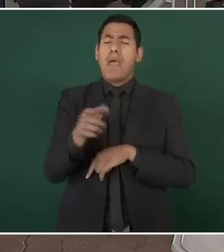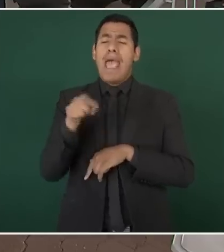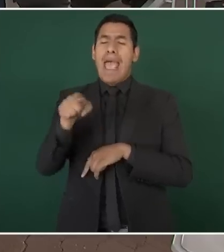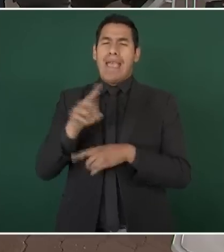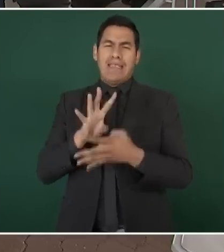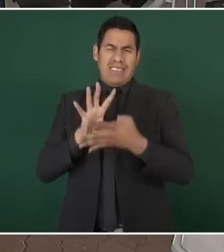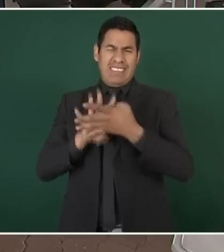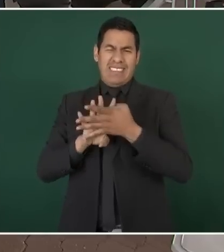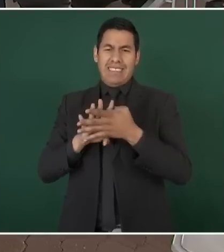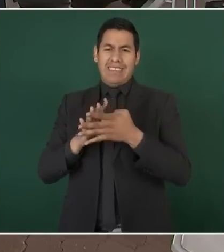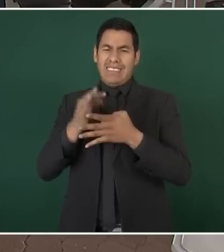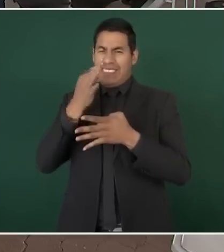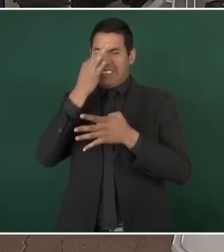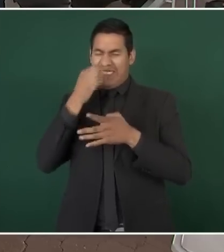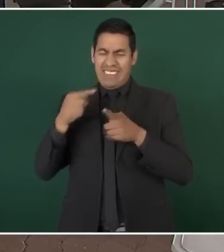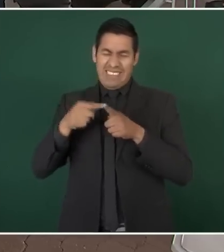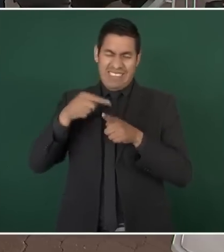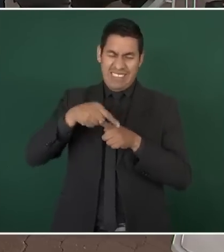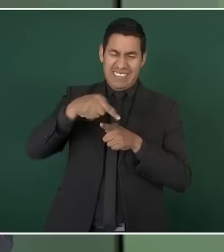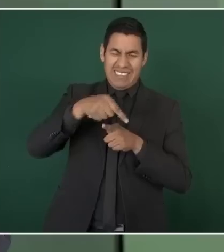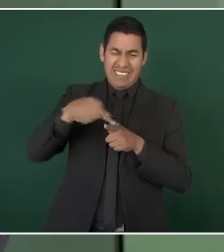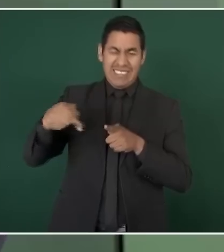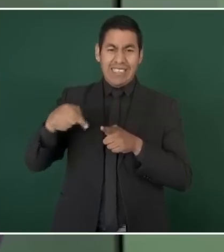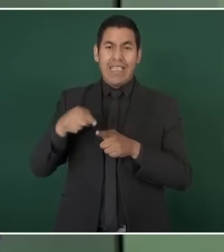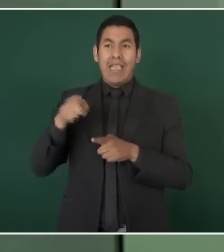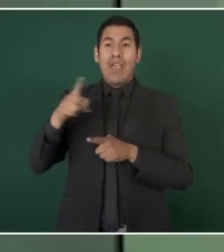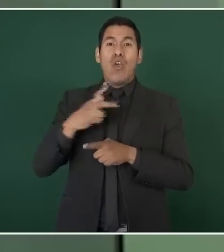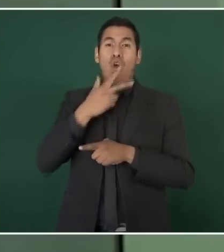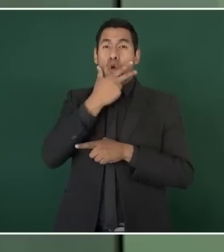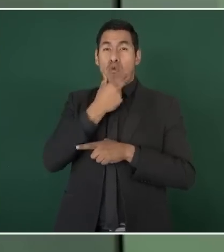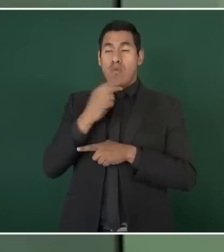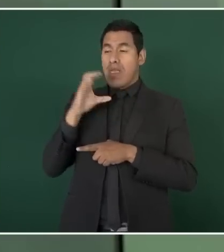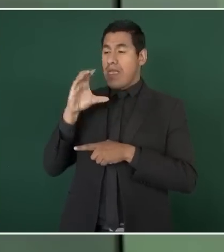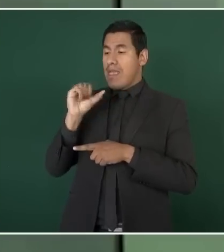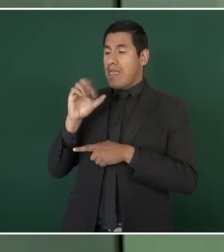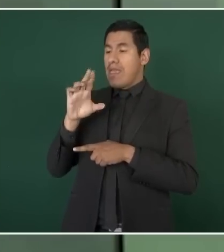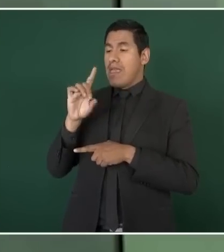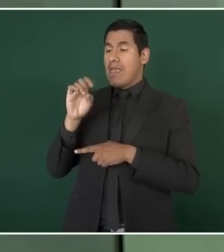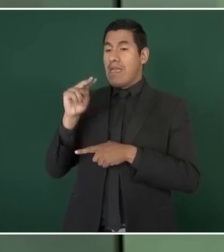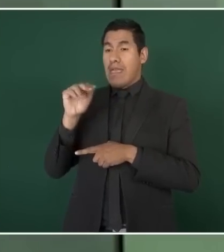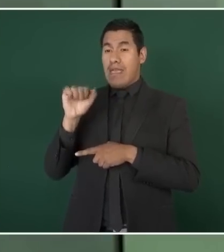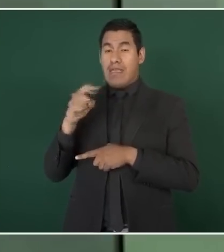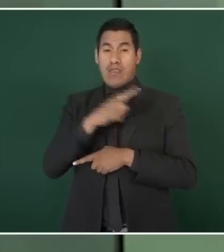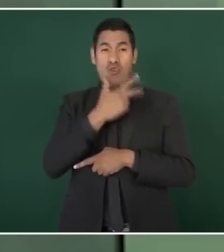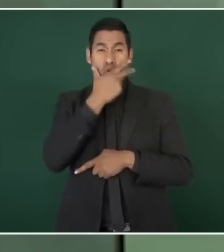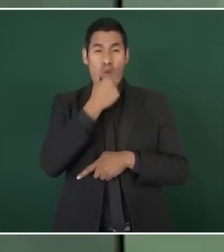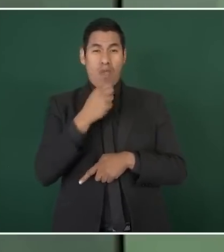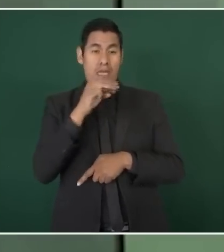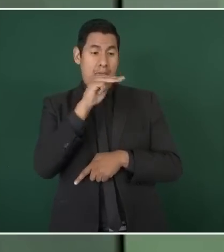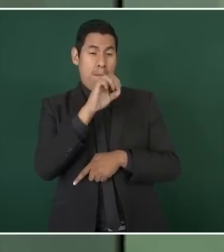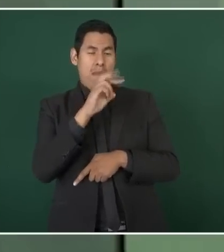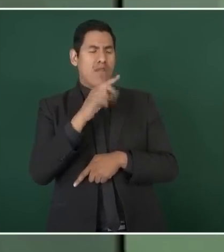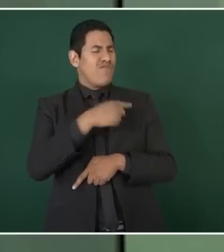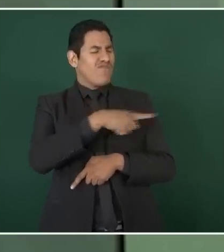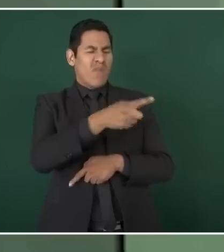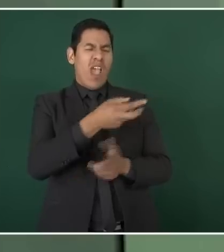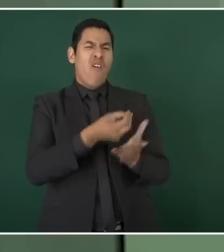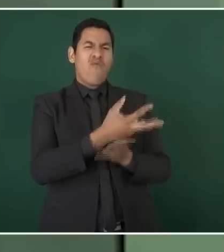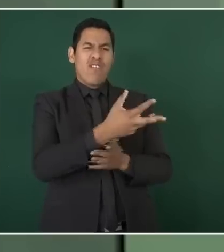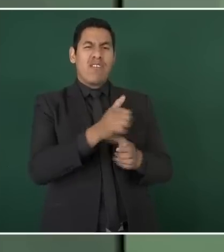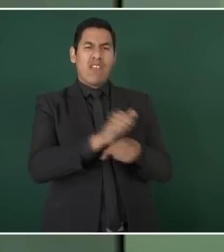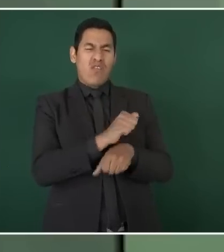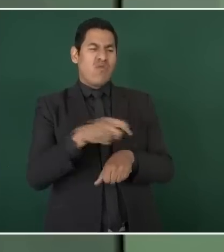penitenciaría, Cárdenas le ordena a Madero que baje del auto y allí le